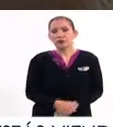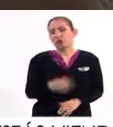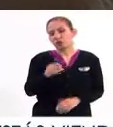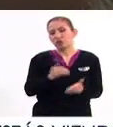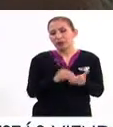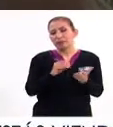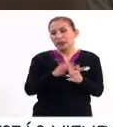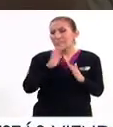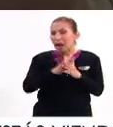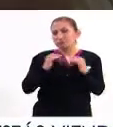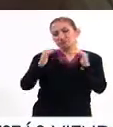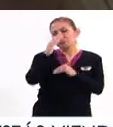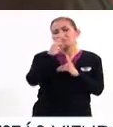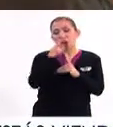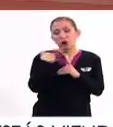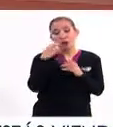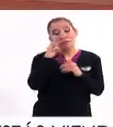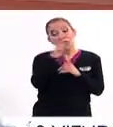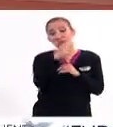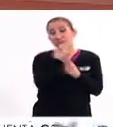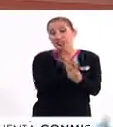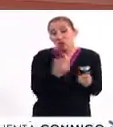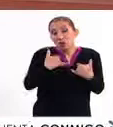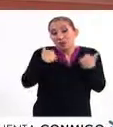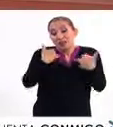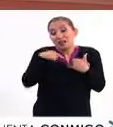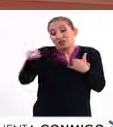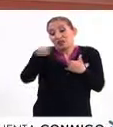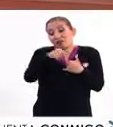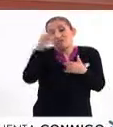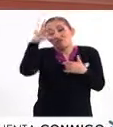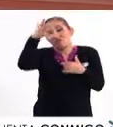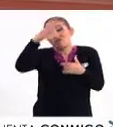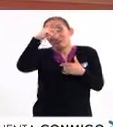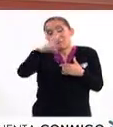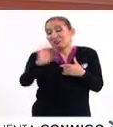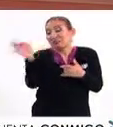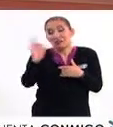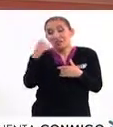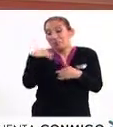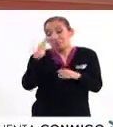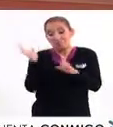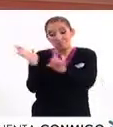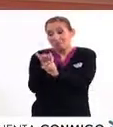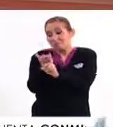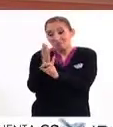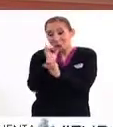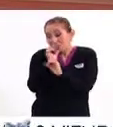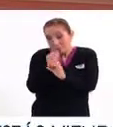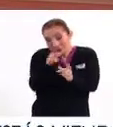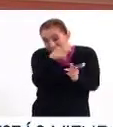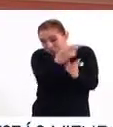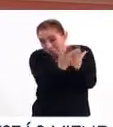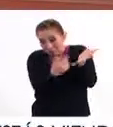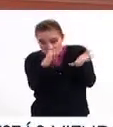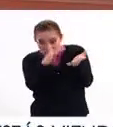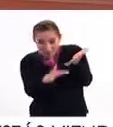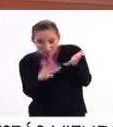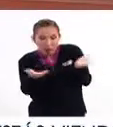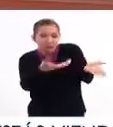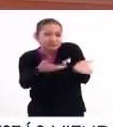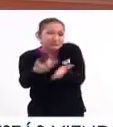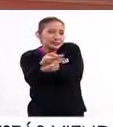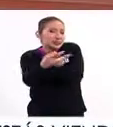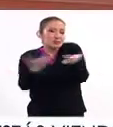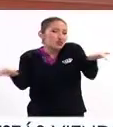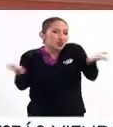de que sean lectores, pues no sé dónde vamos a parar. ¿Y no ves como competencia, digamos, las imágenes también, pero en movimiento,